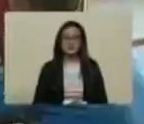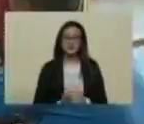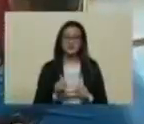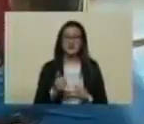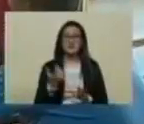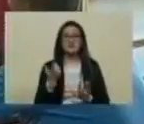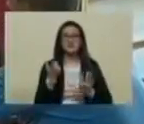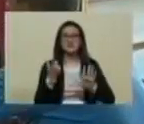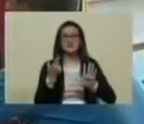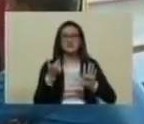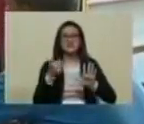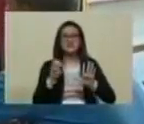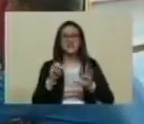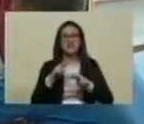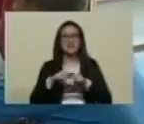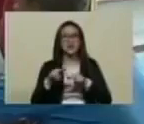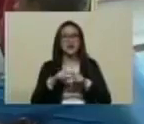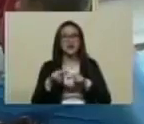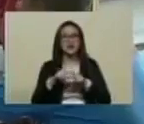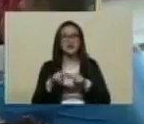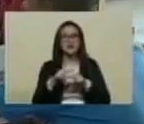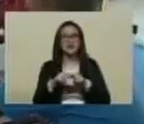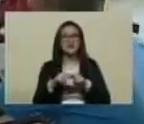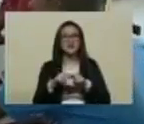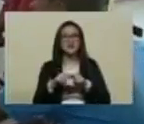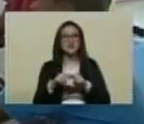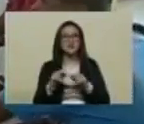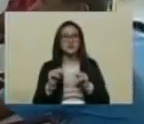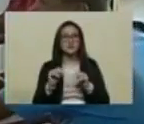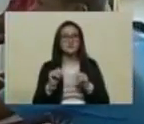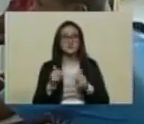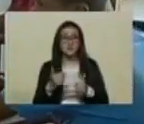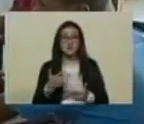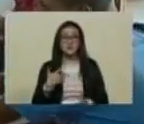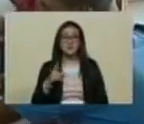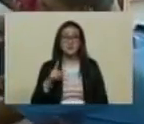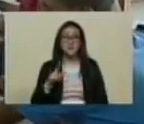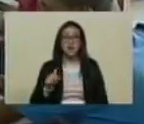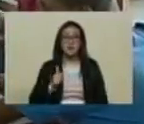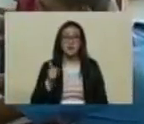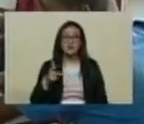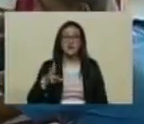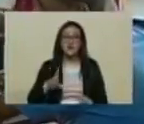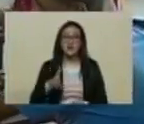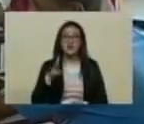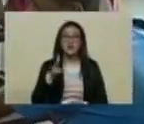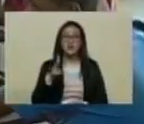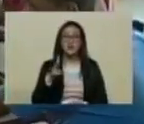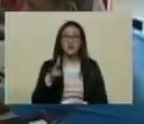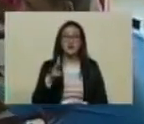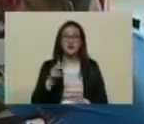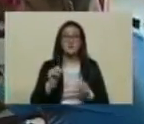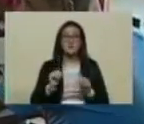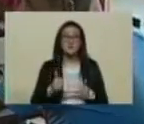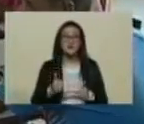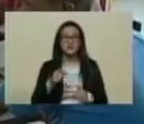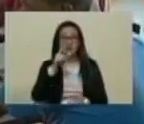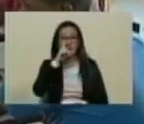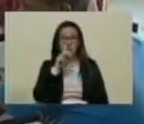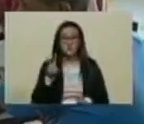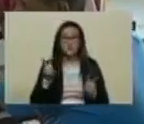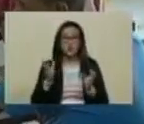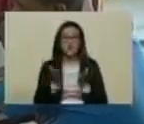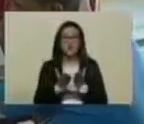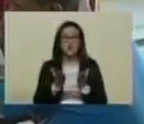unos 60 alumnos y que además también estamos aprovechando para inaugurar o dar inicio al año escolar